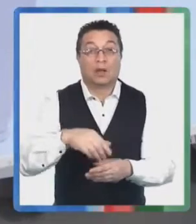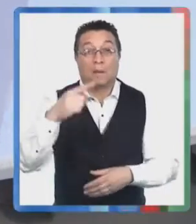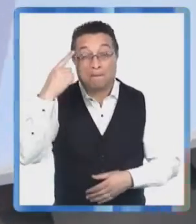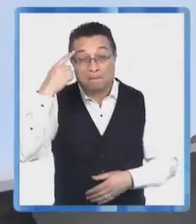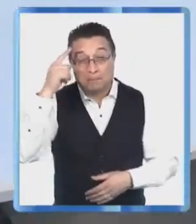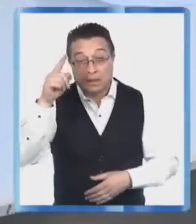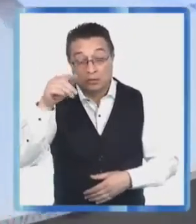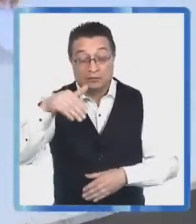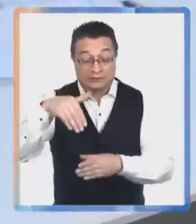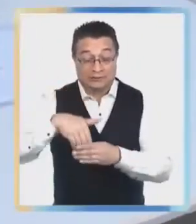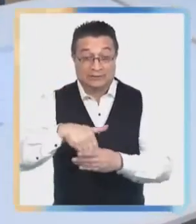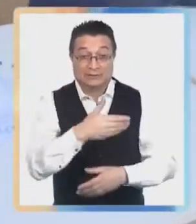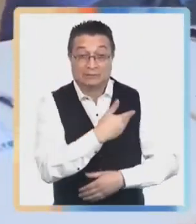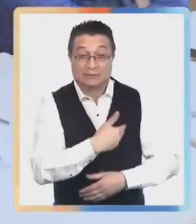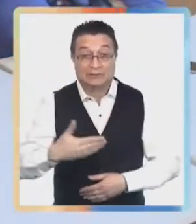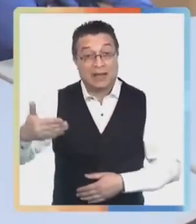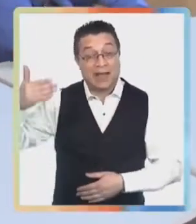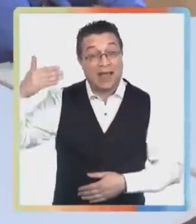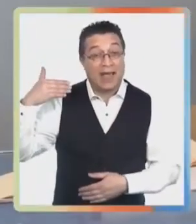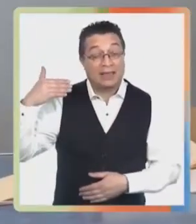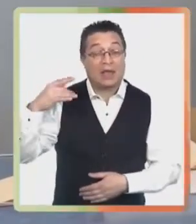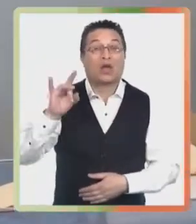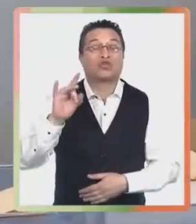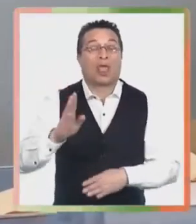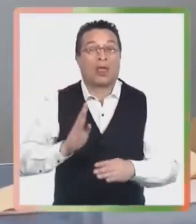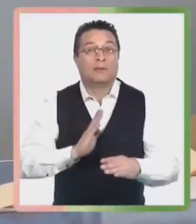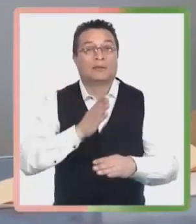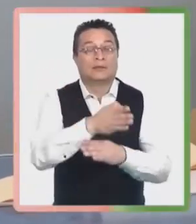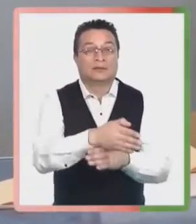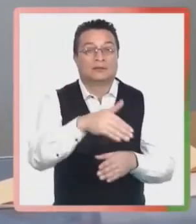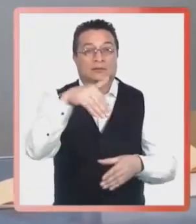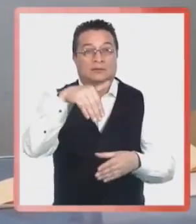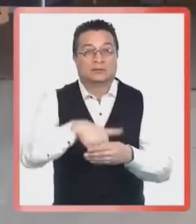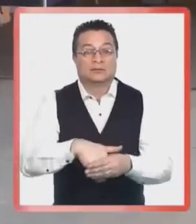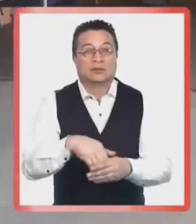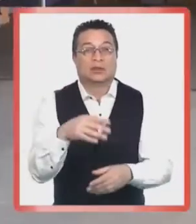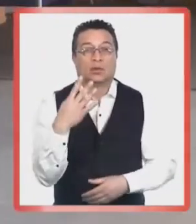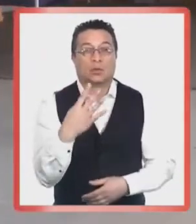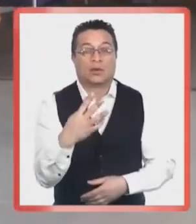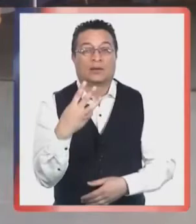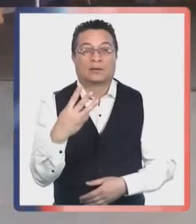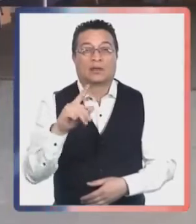la elección presidencial pasada solo acudieron a las urnas el